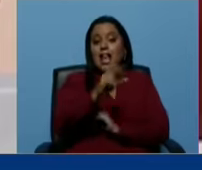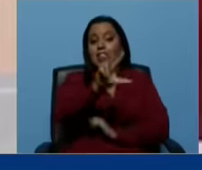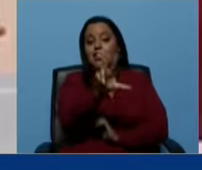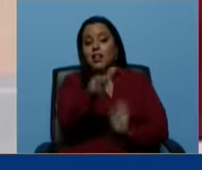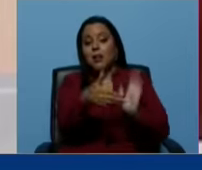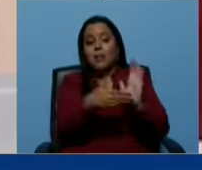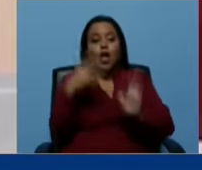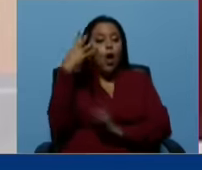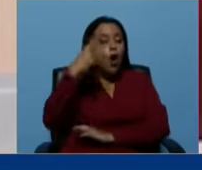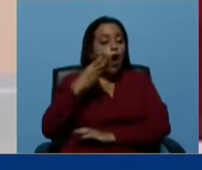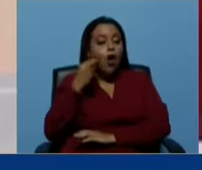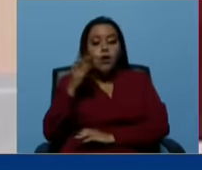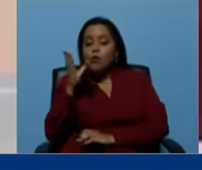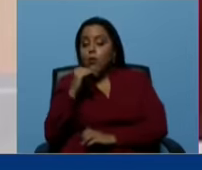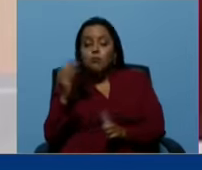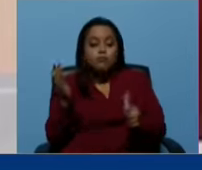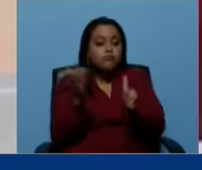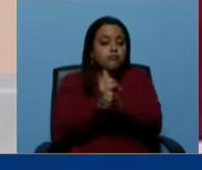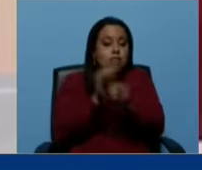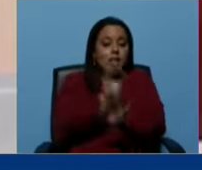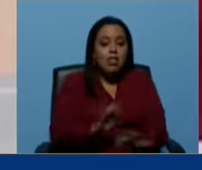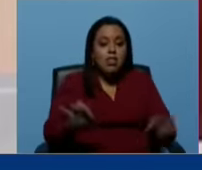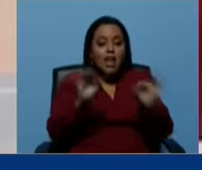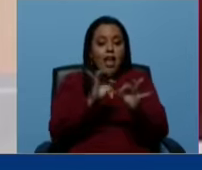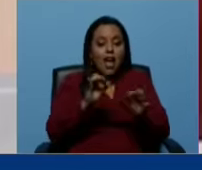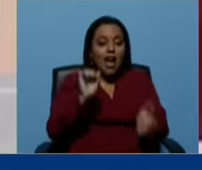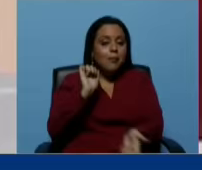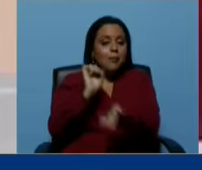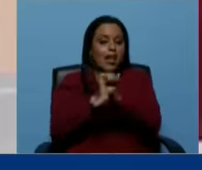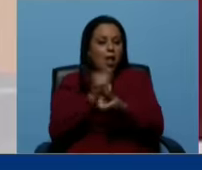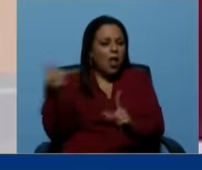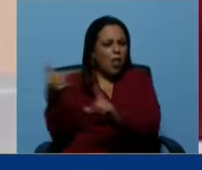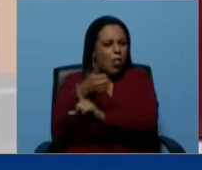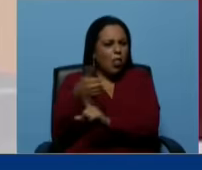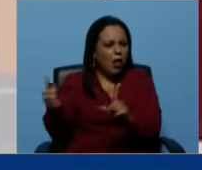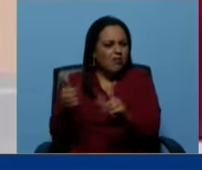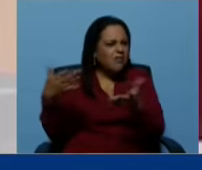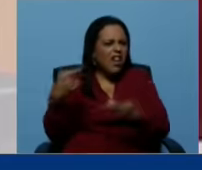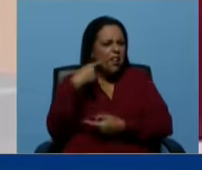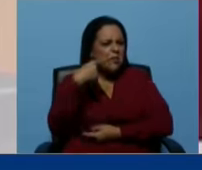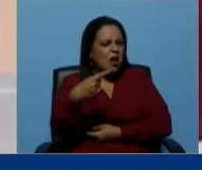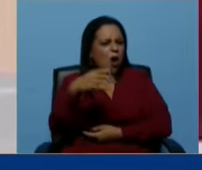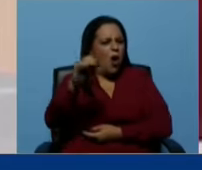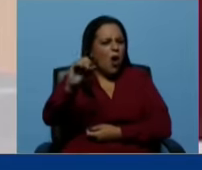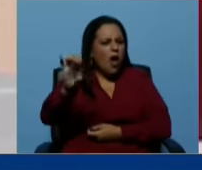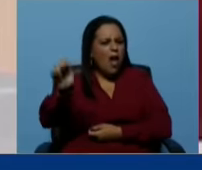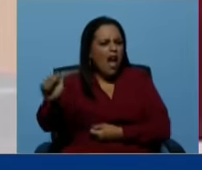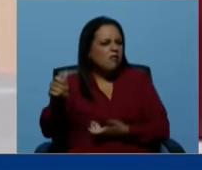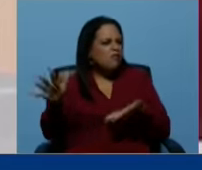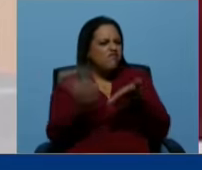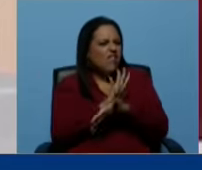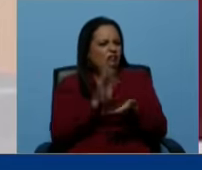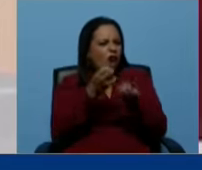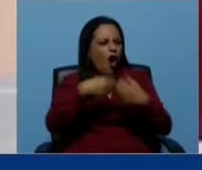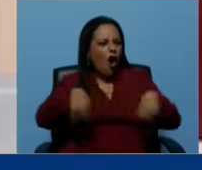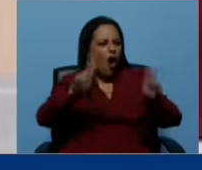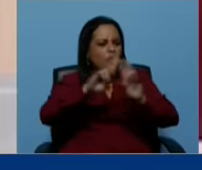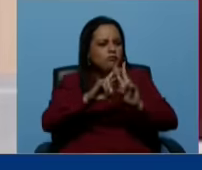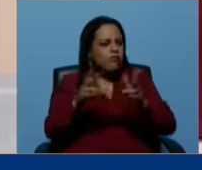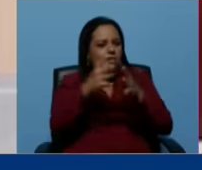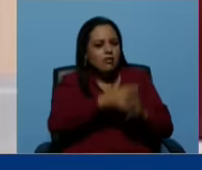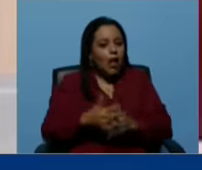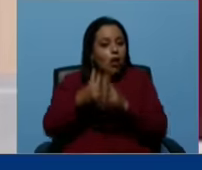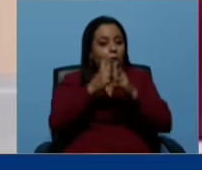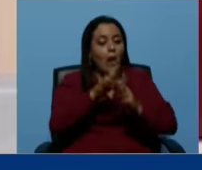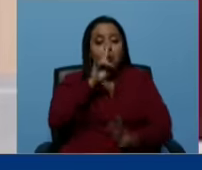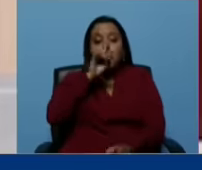jóvenes desaparecidos, capturados, torturados. ¿Y qué dijo la OEA? ¿Qué dijo la ONU? ¿Qué dijeron los gringos?